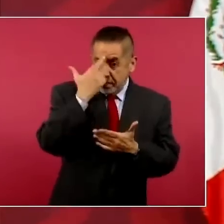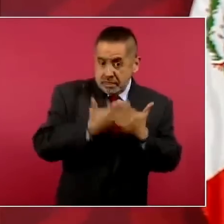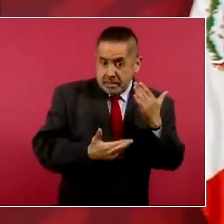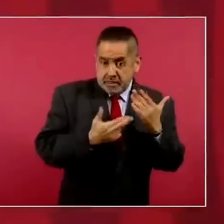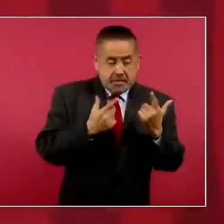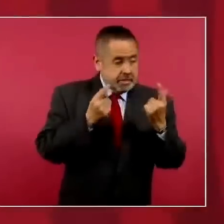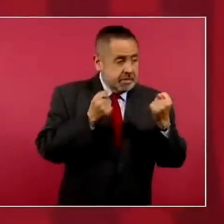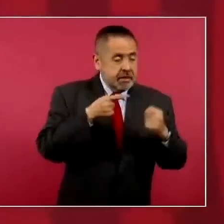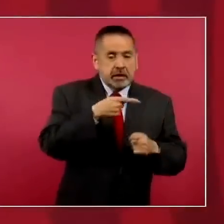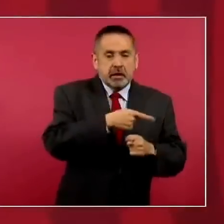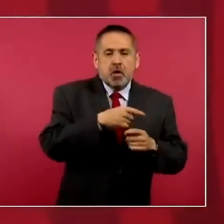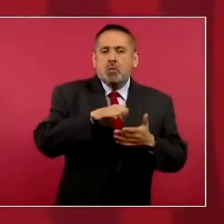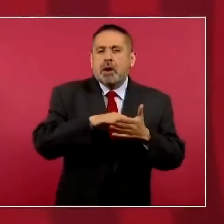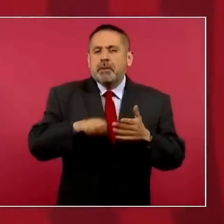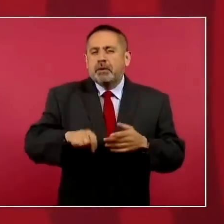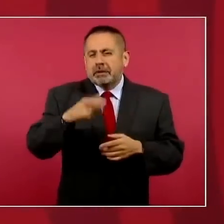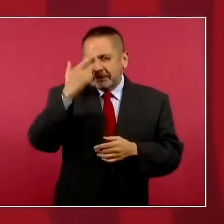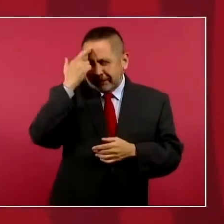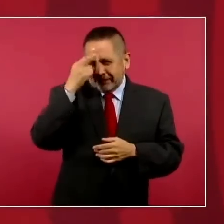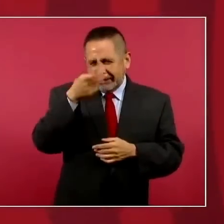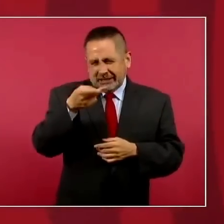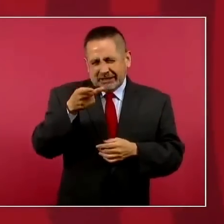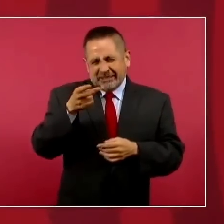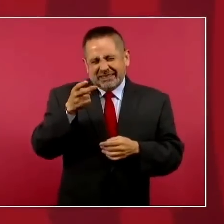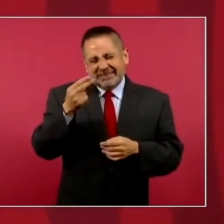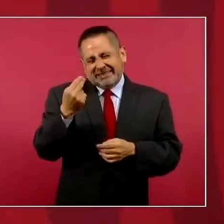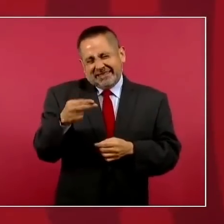lo que significó la guerra